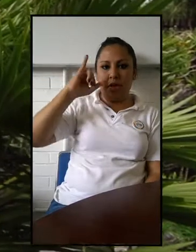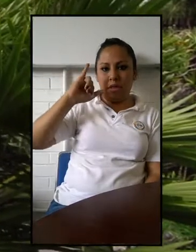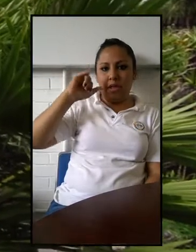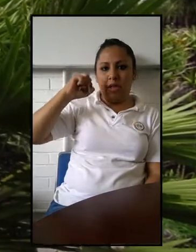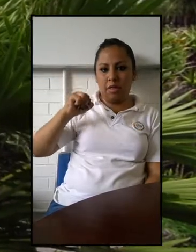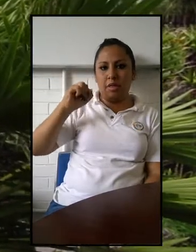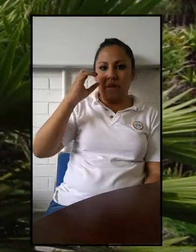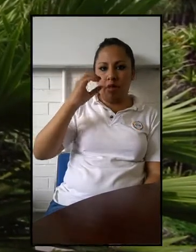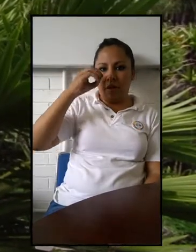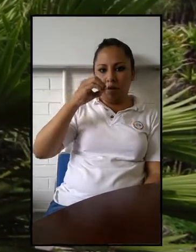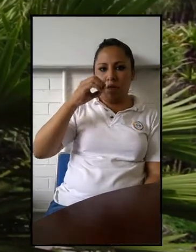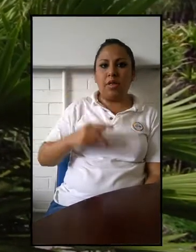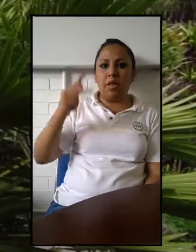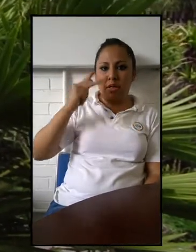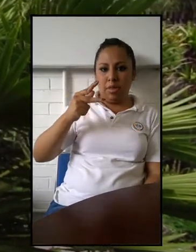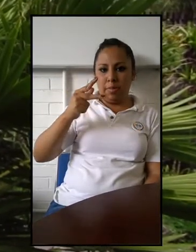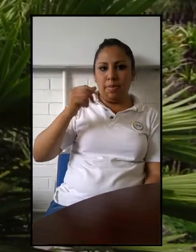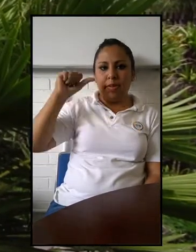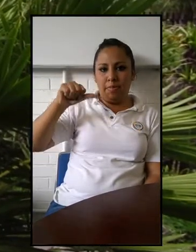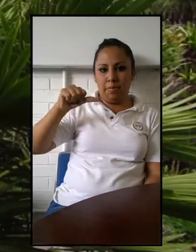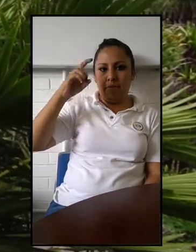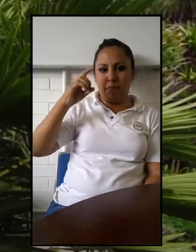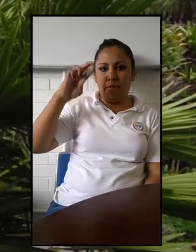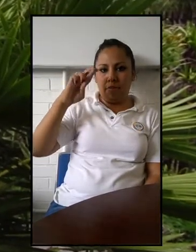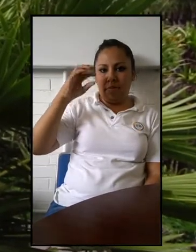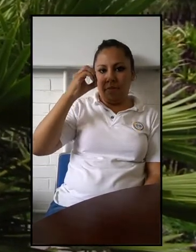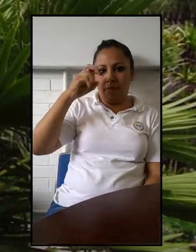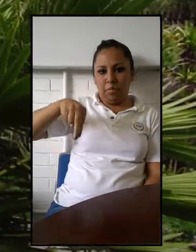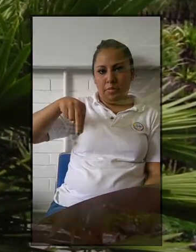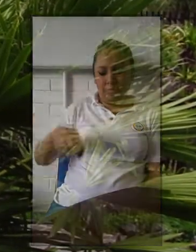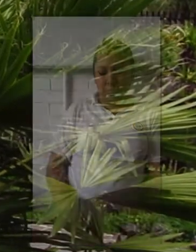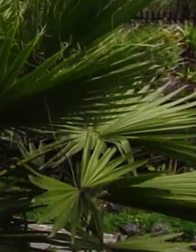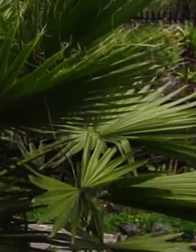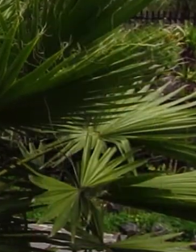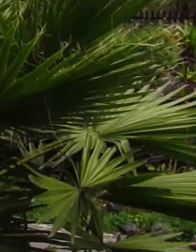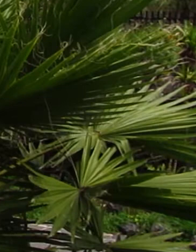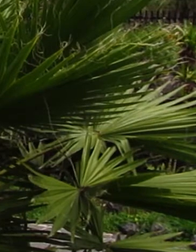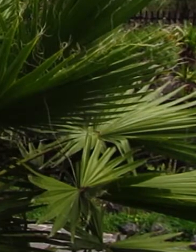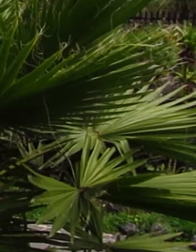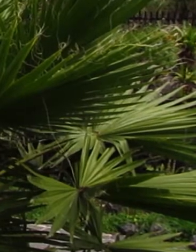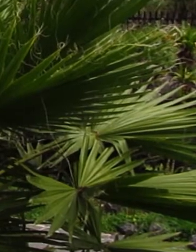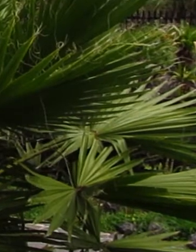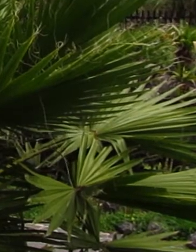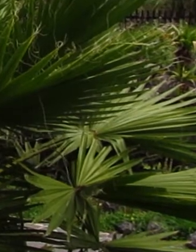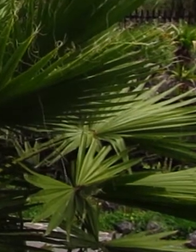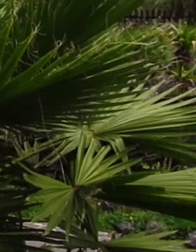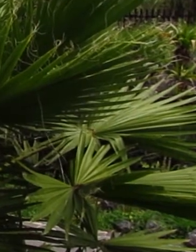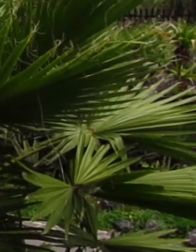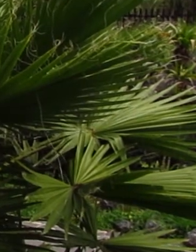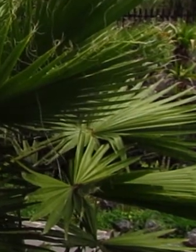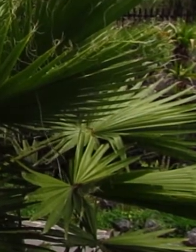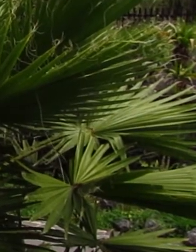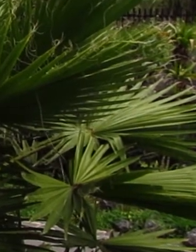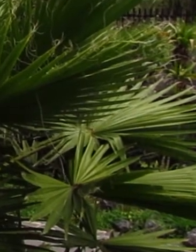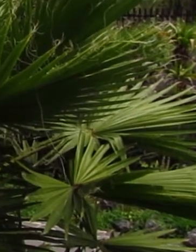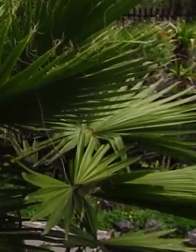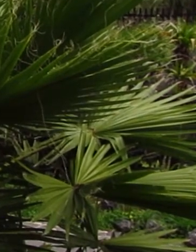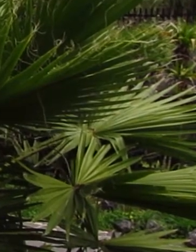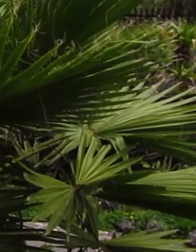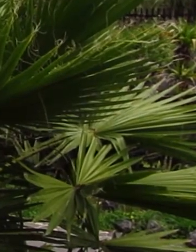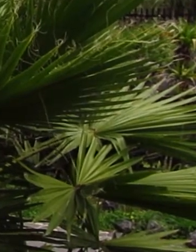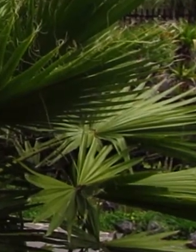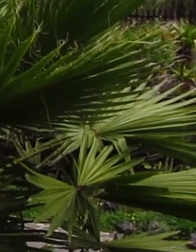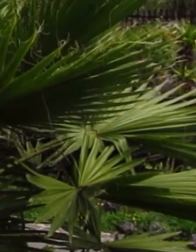responsabilidad social de incluir a las personas con discapacidad y de las diversas problemáticas a las que se enfrentan, además de pensar en cómo, desde el trabajo